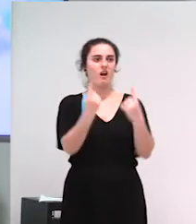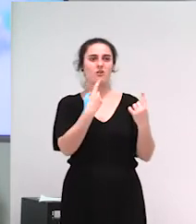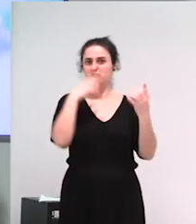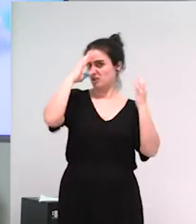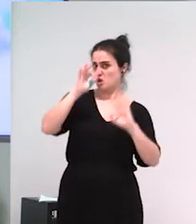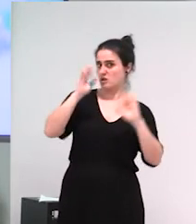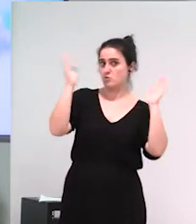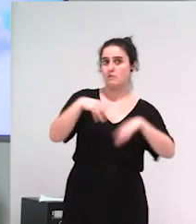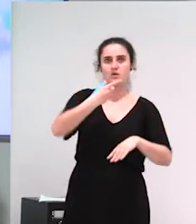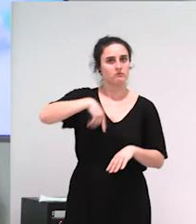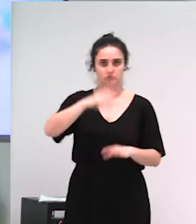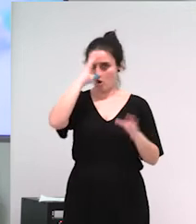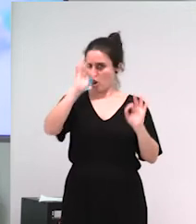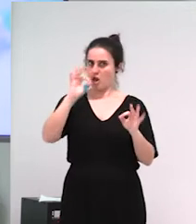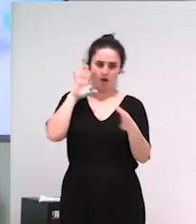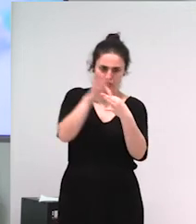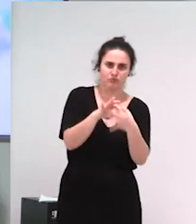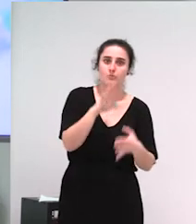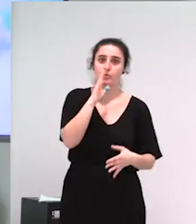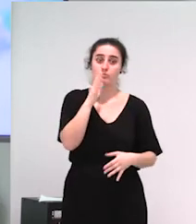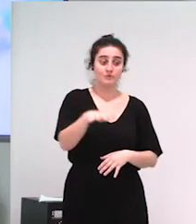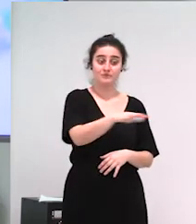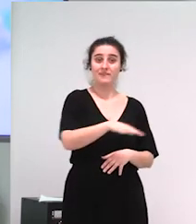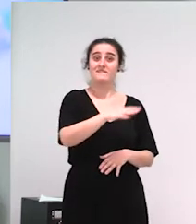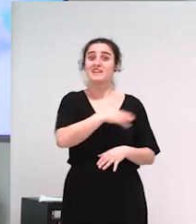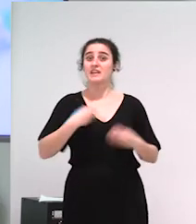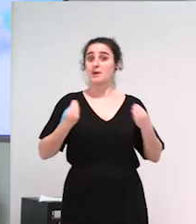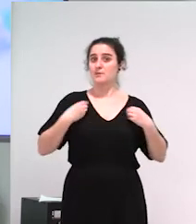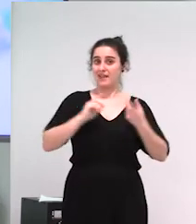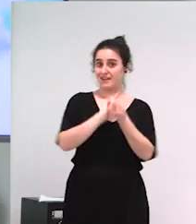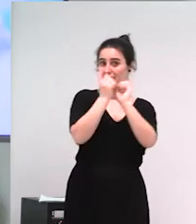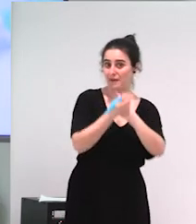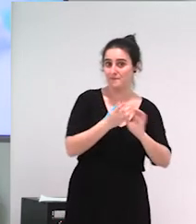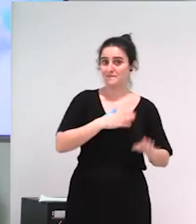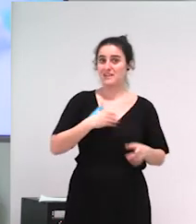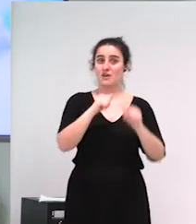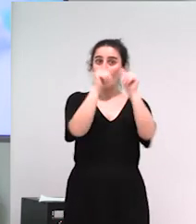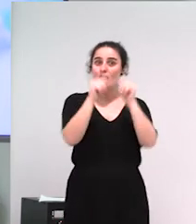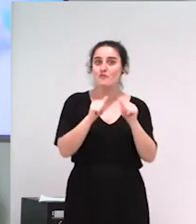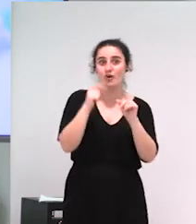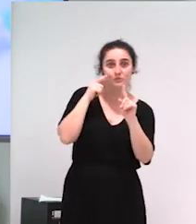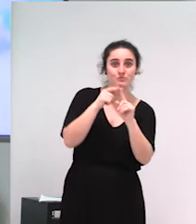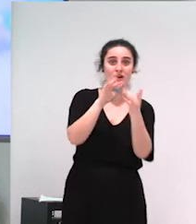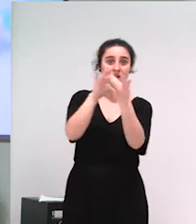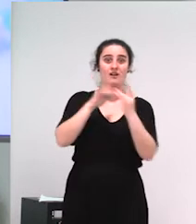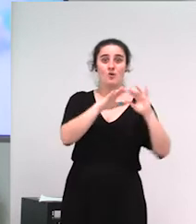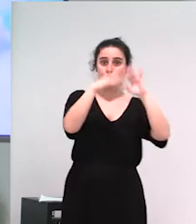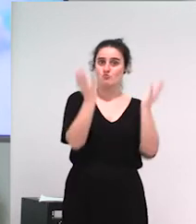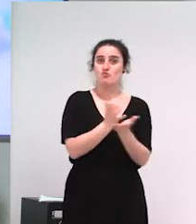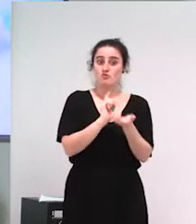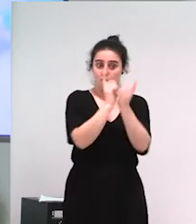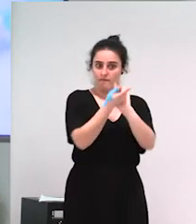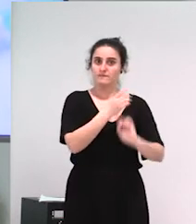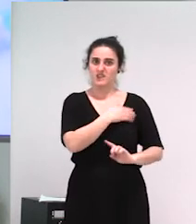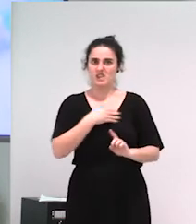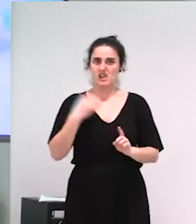pero para nosotros tenía todo el sentido del mundo que un espacio que pretende cambiar la vida, que pretende cambiar la forma en que se relaciona con el mundo, esté en